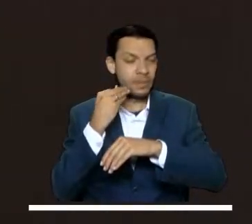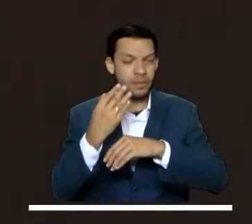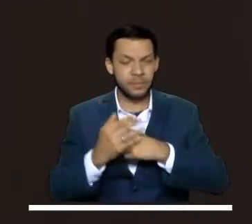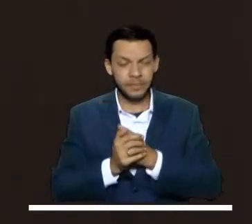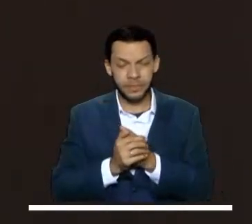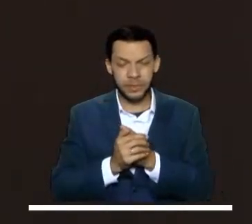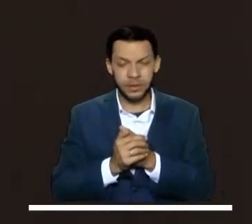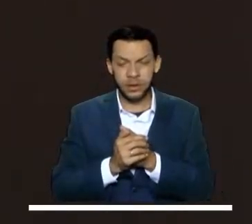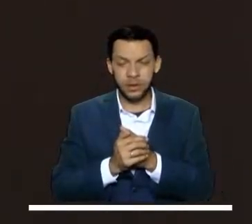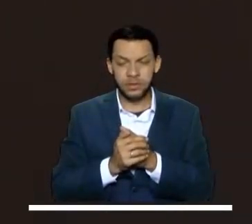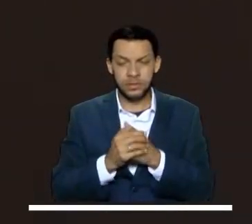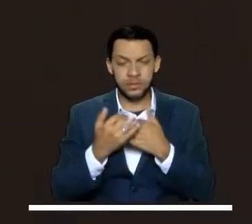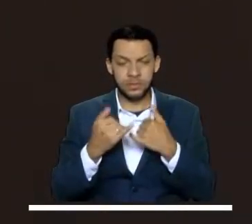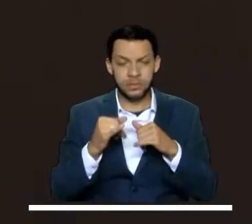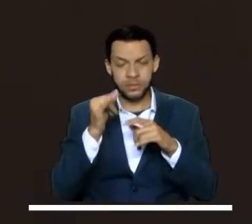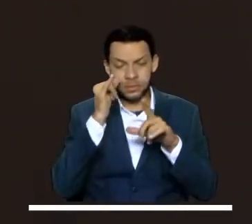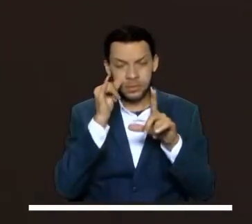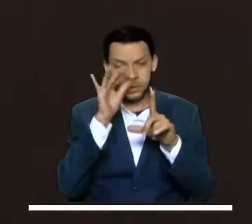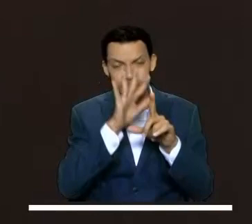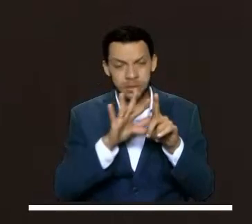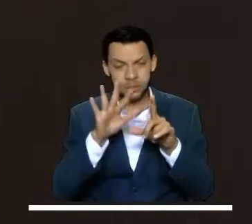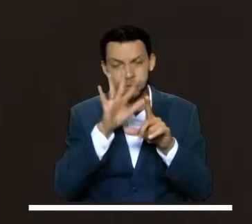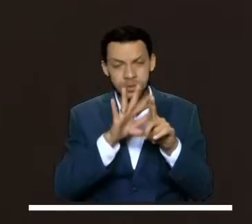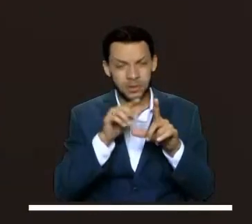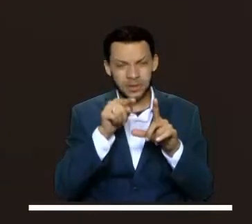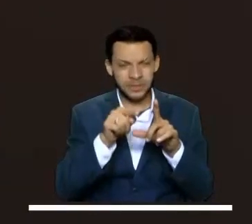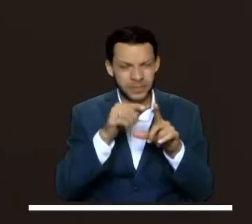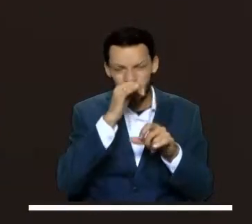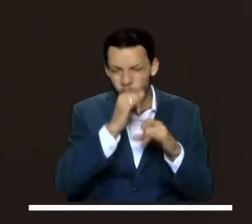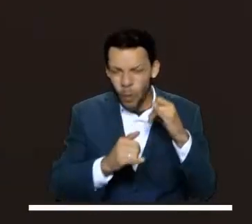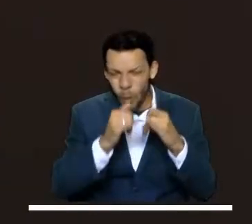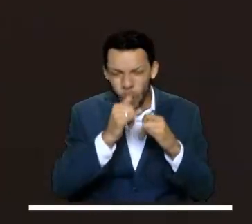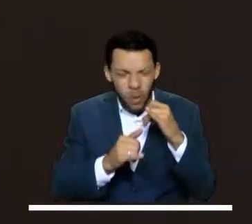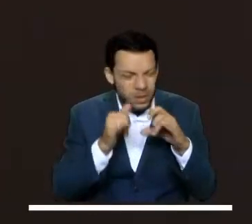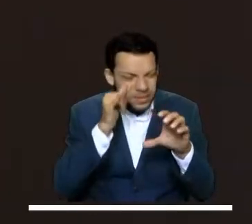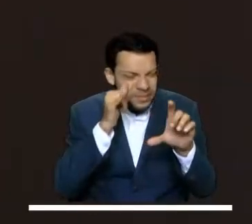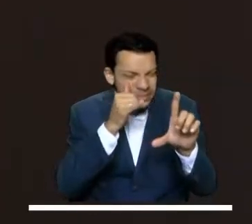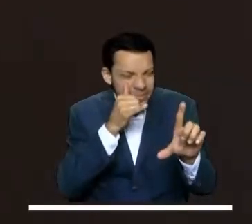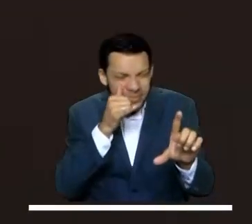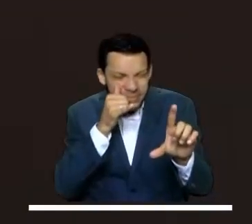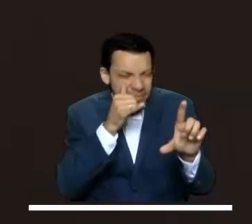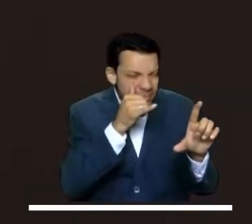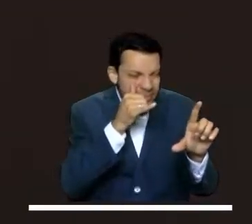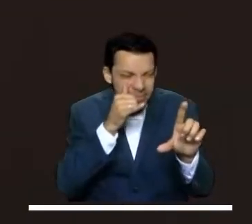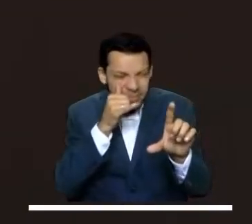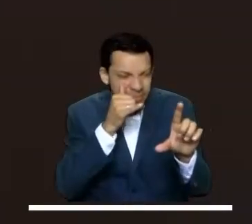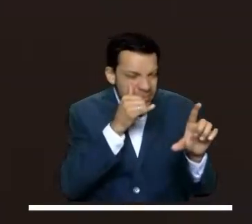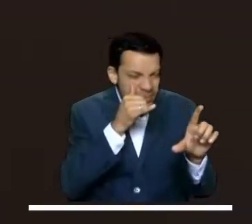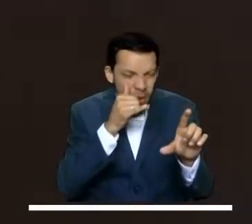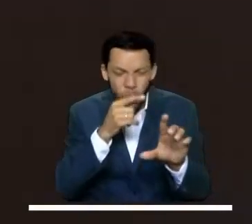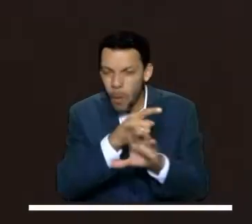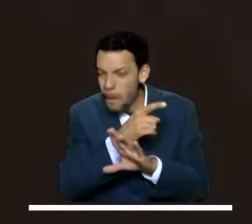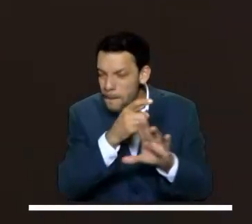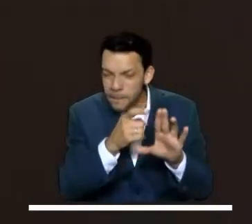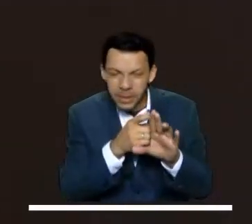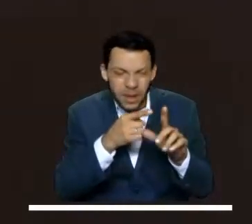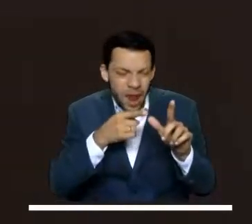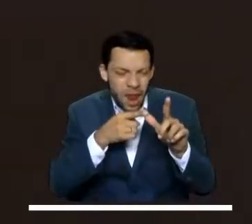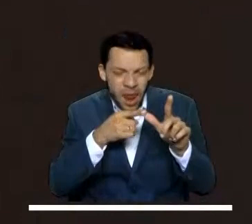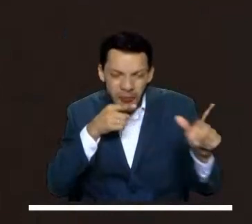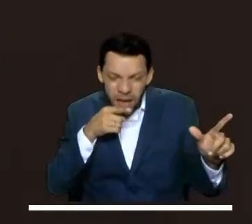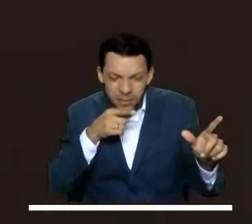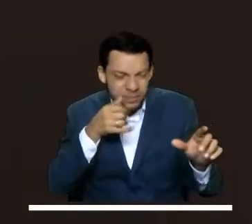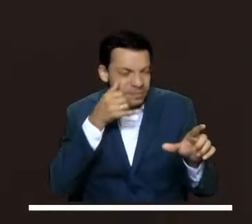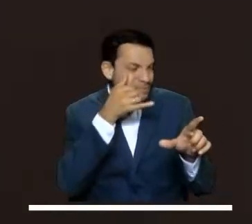El detalle de las imágenes lo hacemos a la salida, ¿sí? El endoscopista lo que primero que hace es tratar de llegar hasta la parte distal, sin